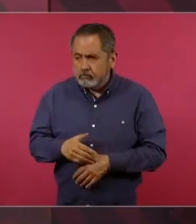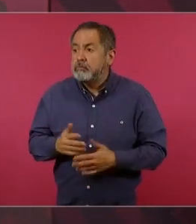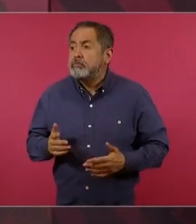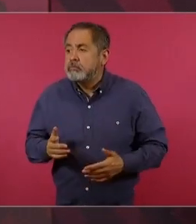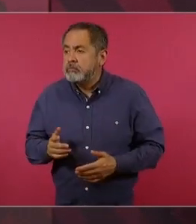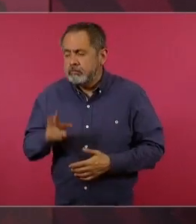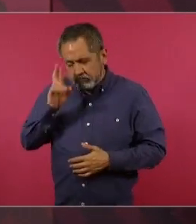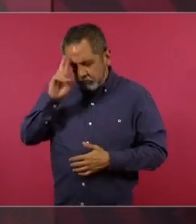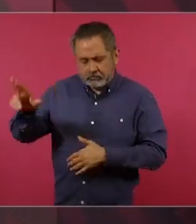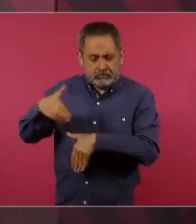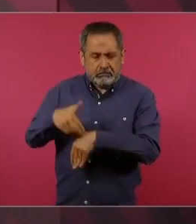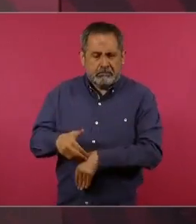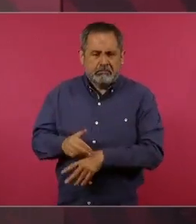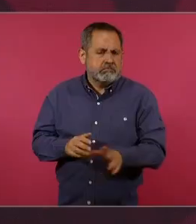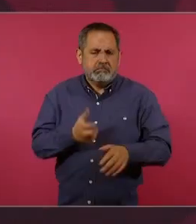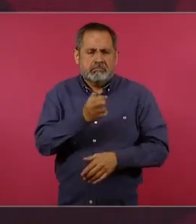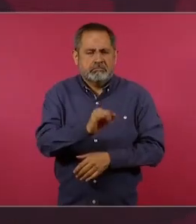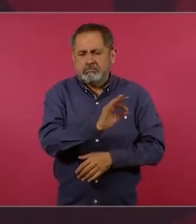es respetuoso.